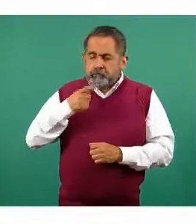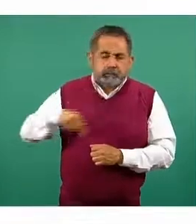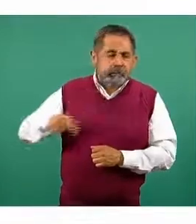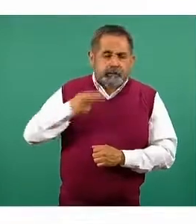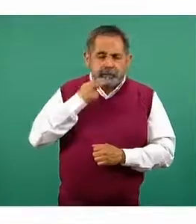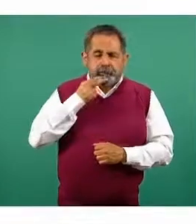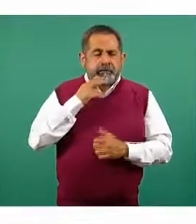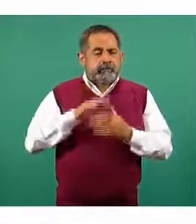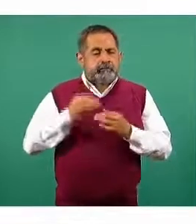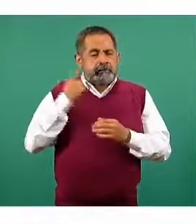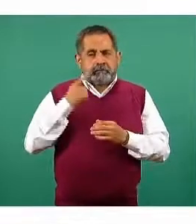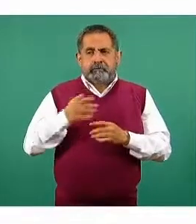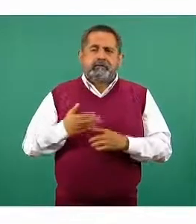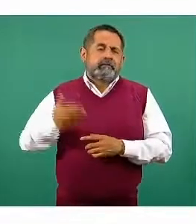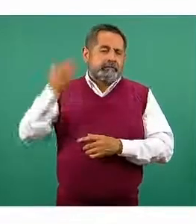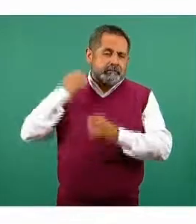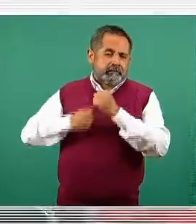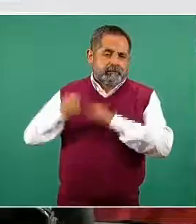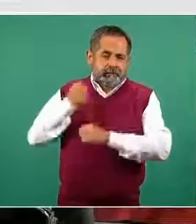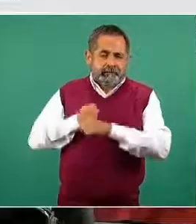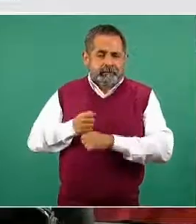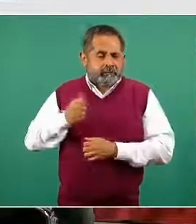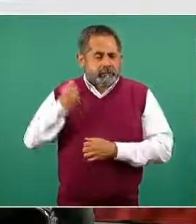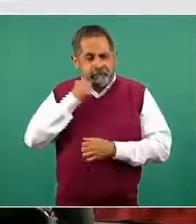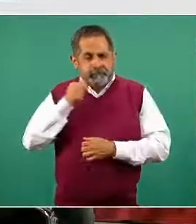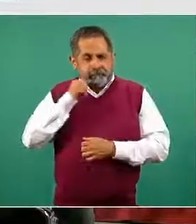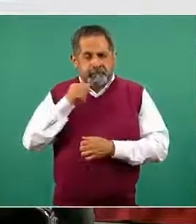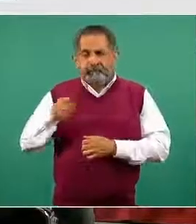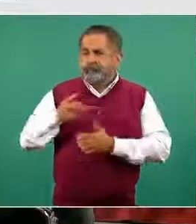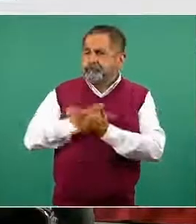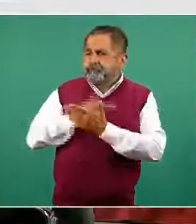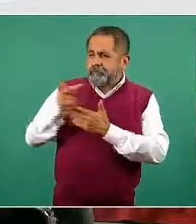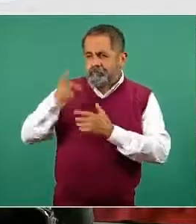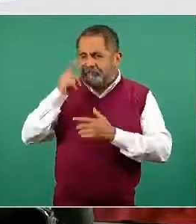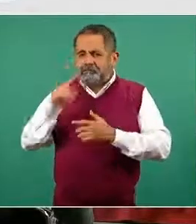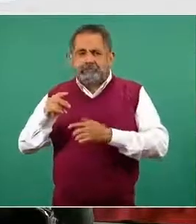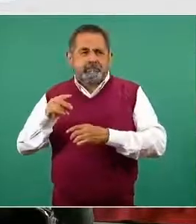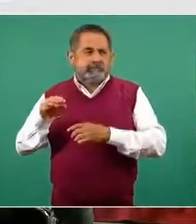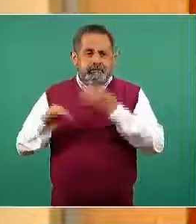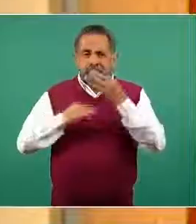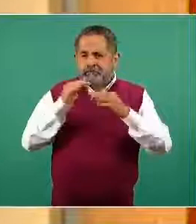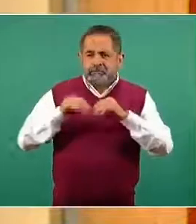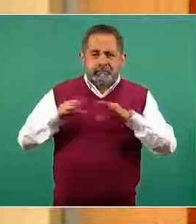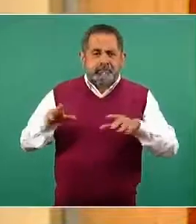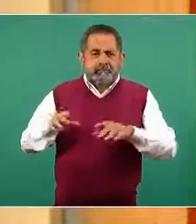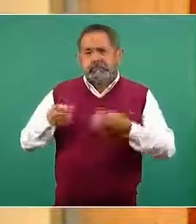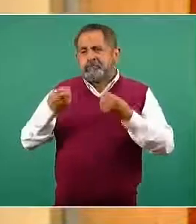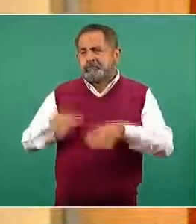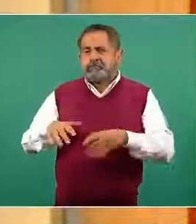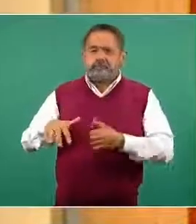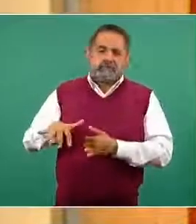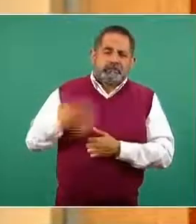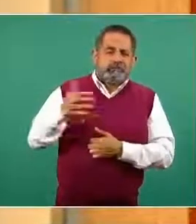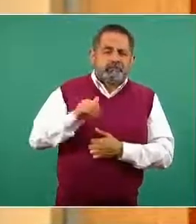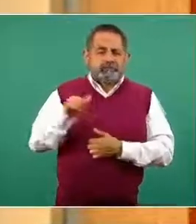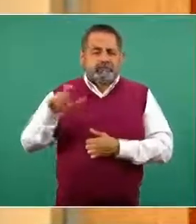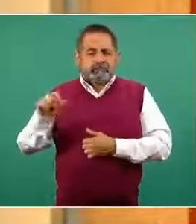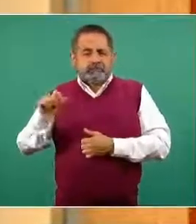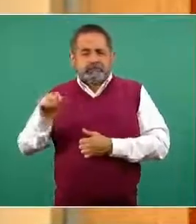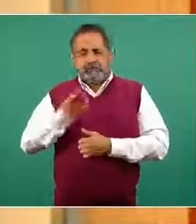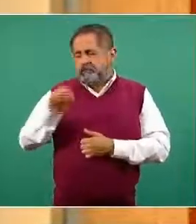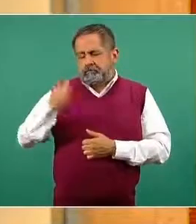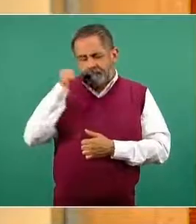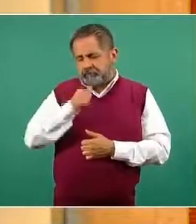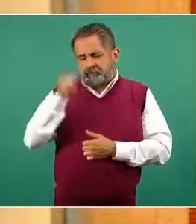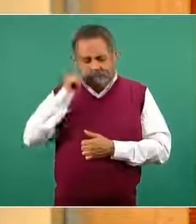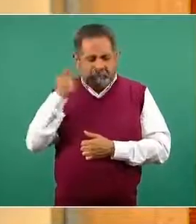perdidas en años anteriores, y regularmente en un programa de vacunación universal se contempla entre el 15 y el 20% de